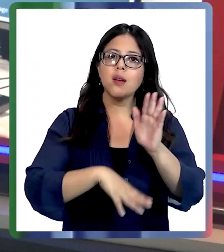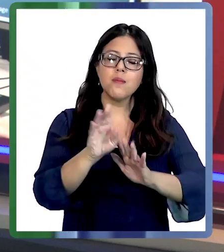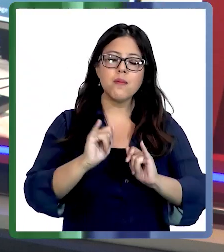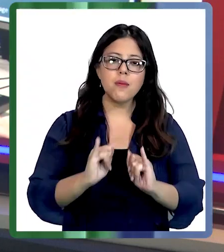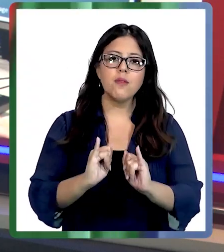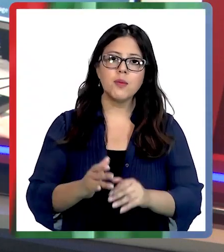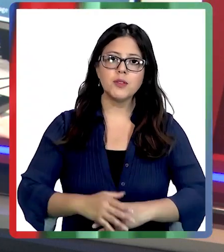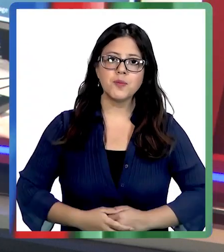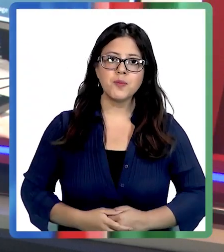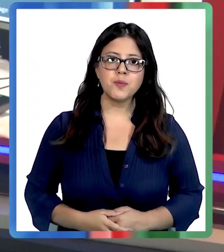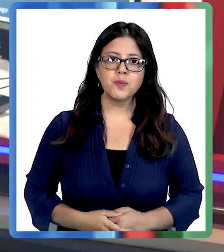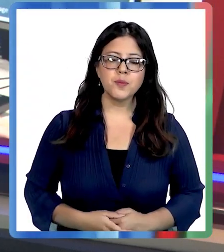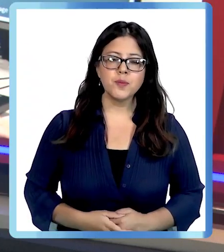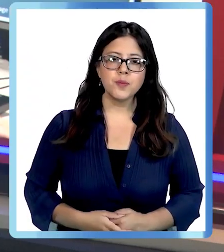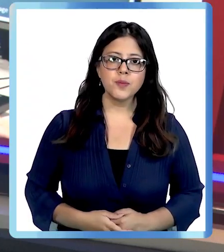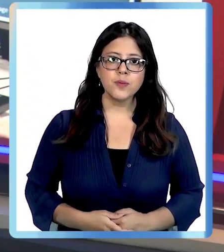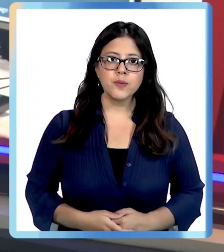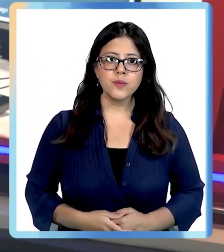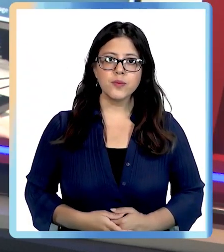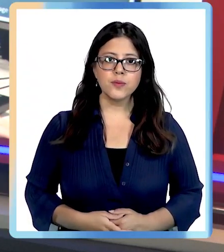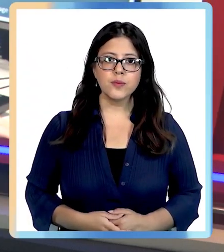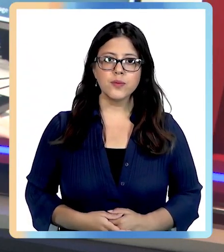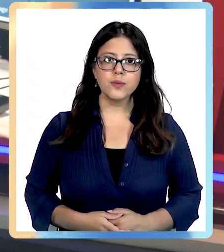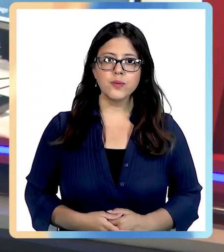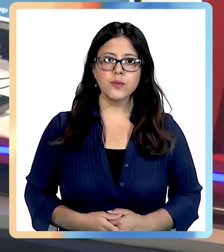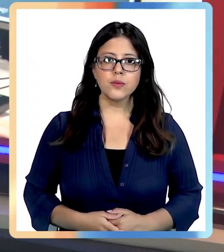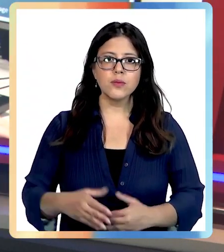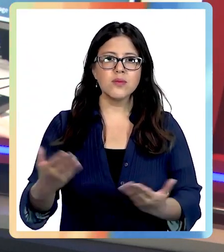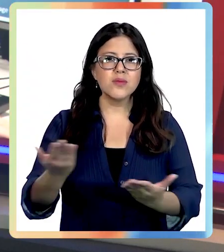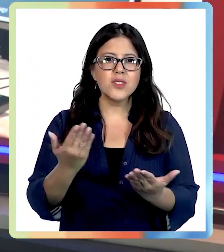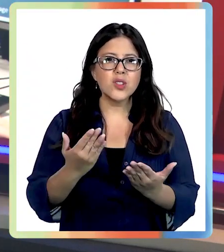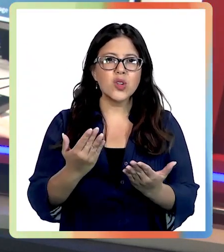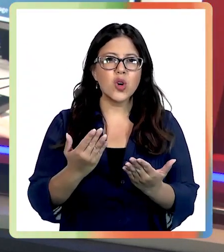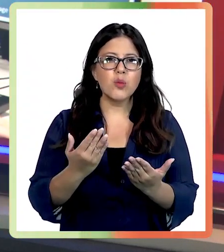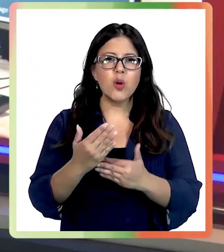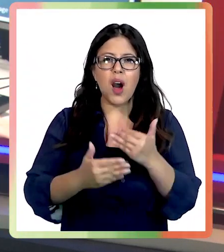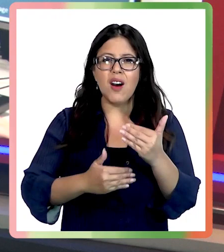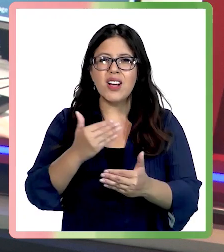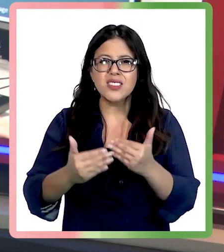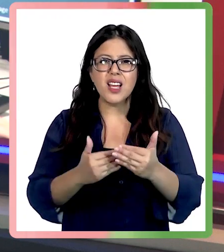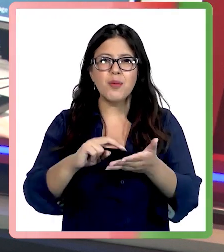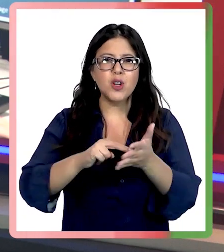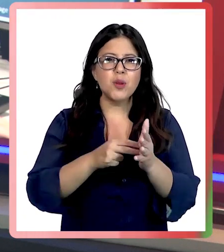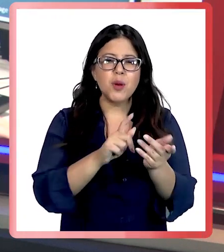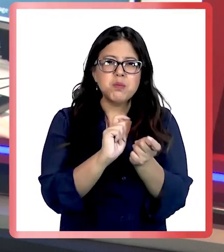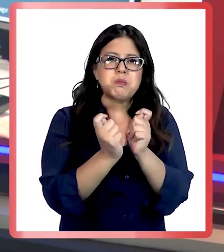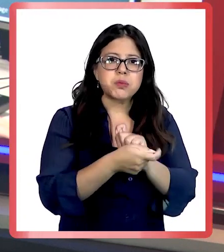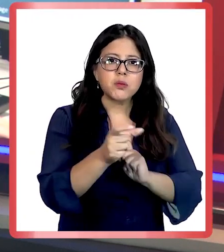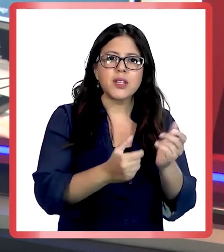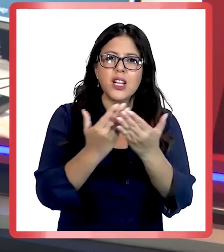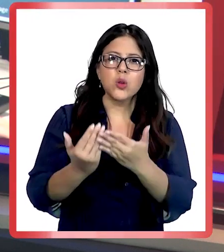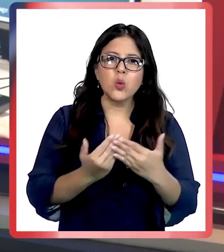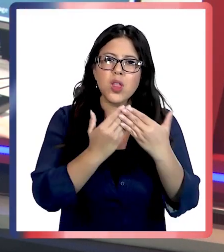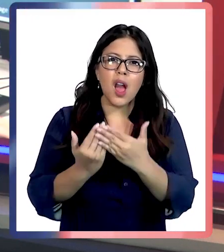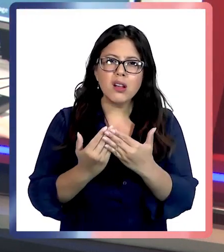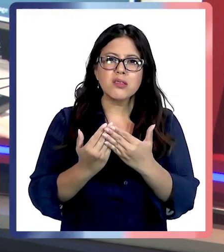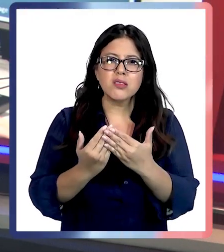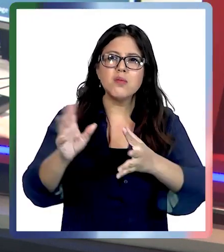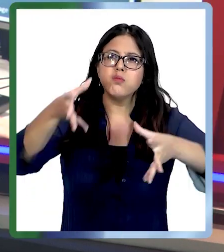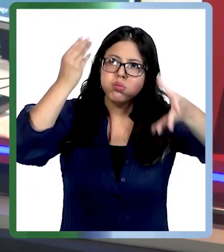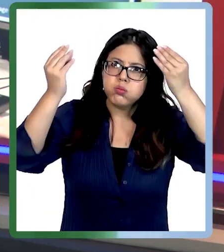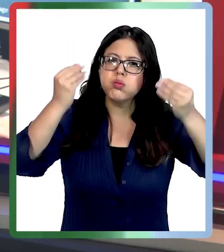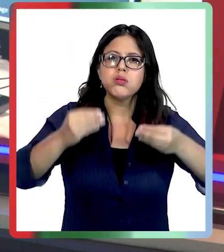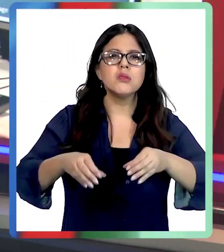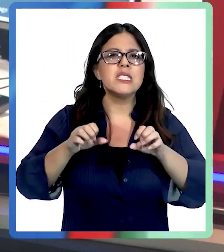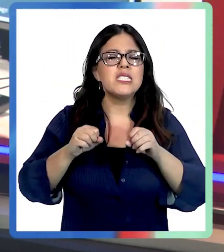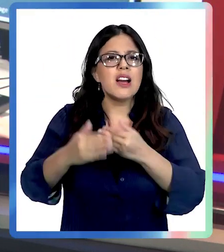Cómo superamos el tremendo retroceso para los estudiantes que ha dejado esta pandemia y avanzamos a la educación del futuro es un enorme desafío y en